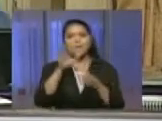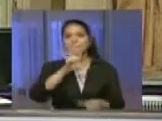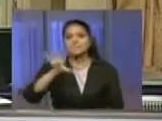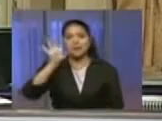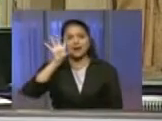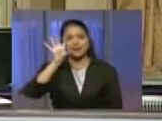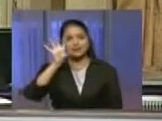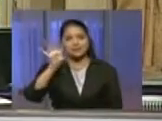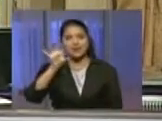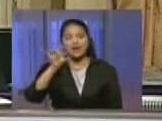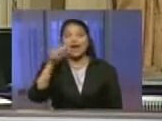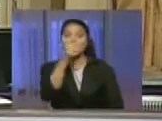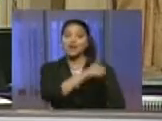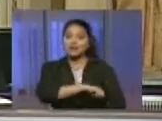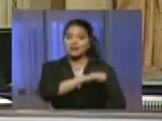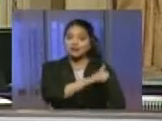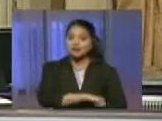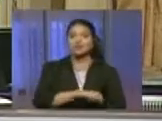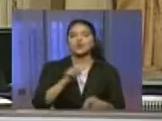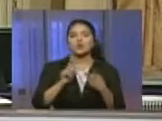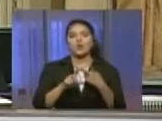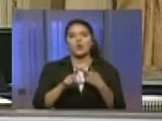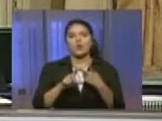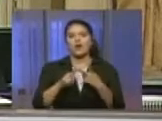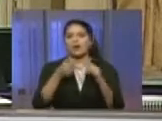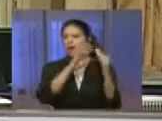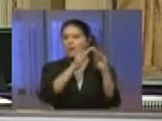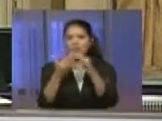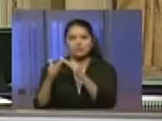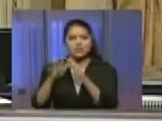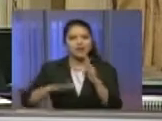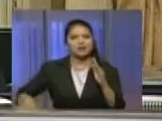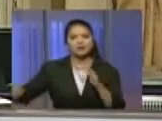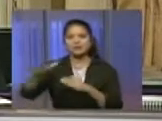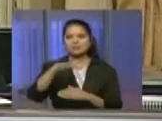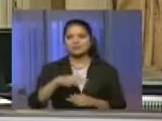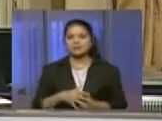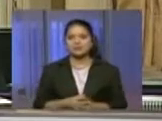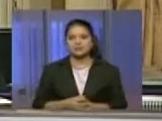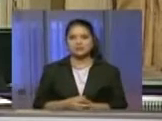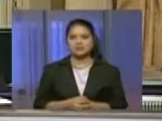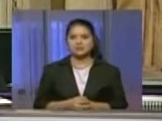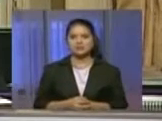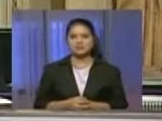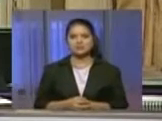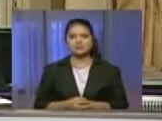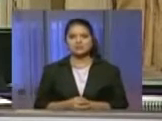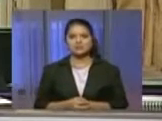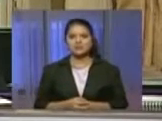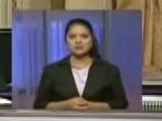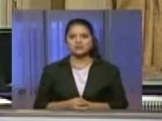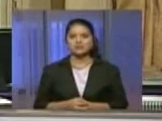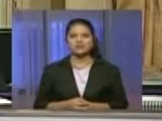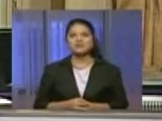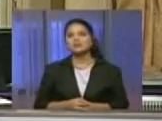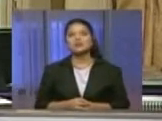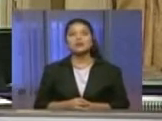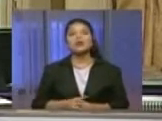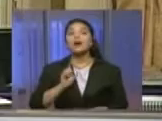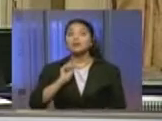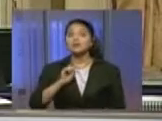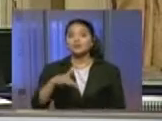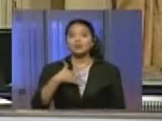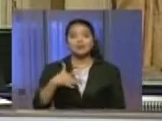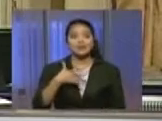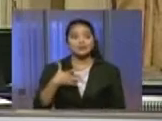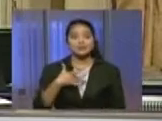en Río de Janeiro en las fabelas de rñ Ah en ipanema Así como nos sentimos